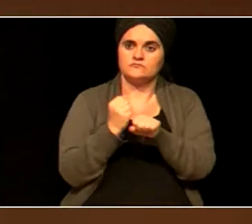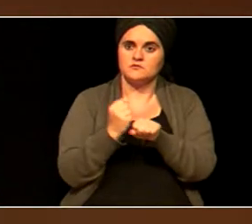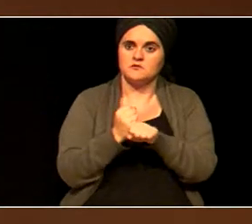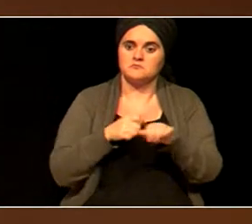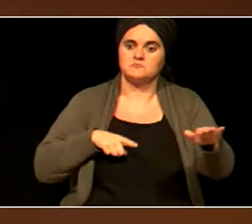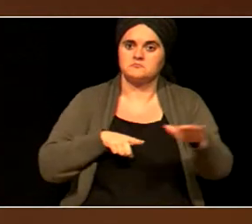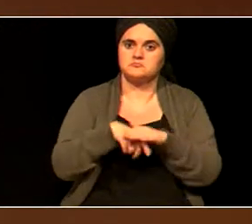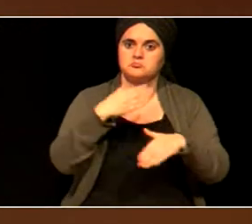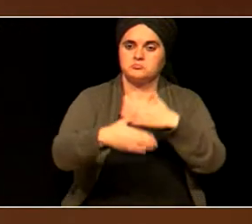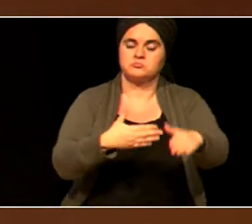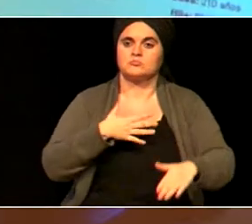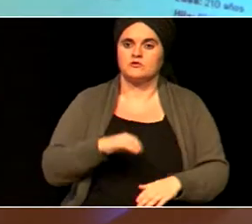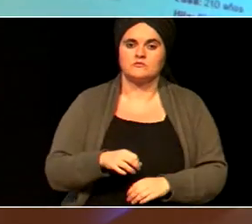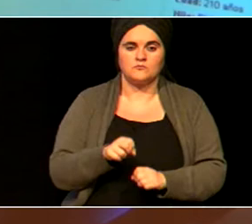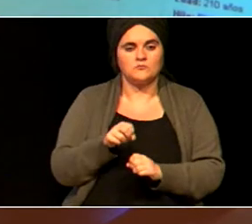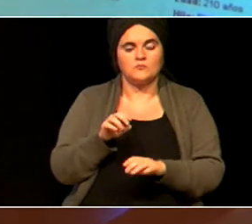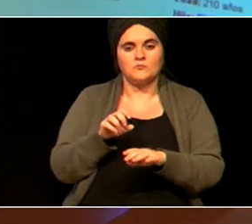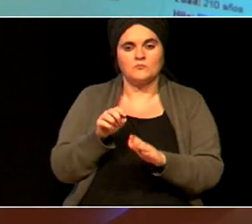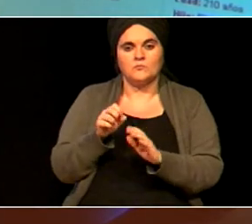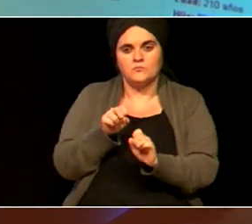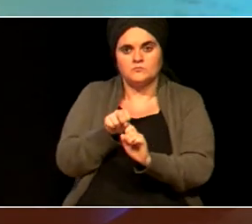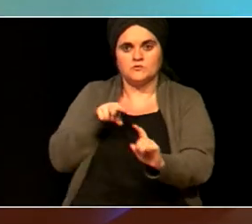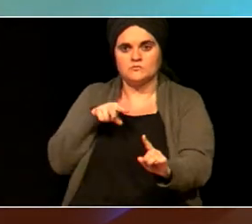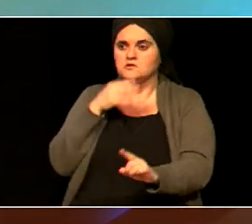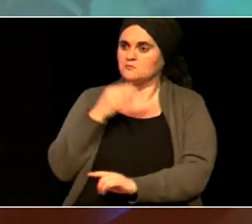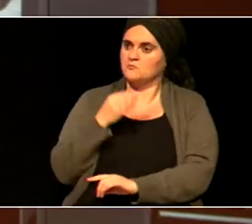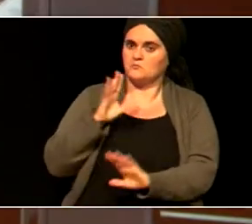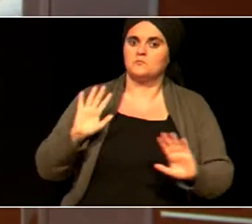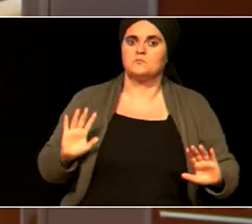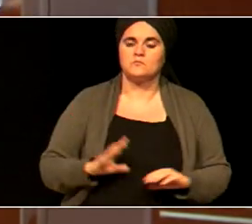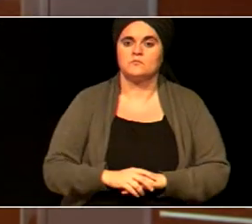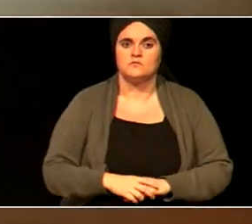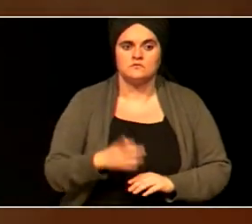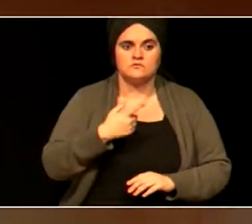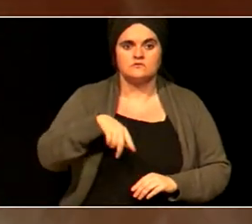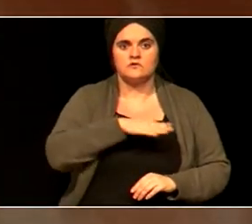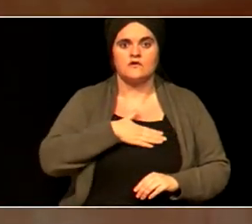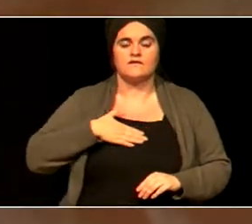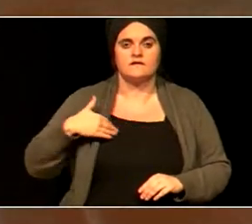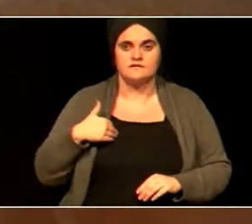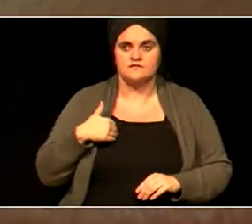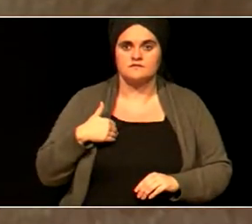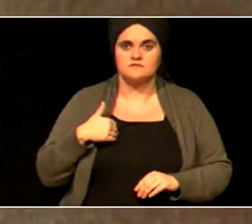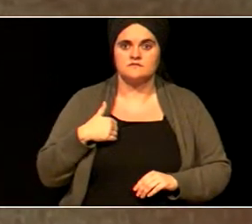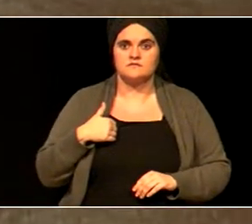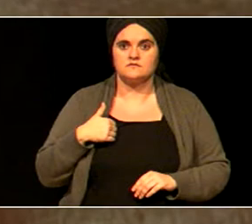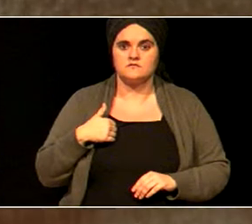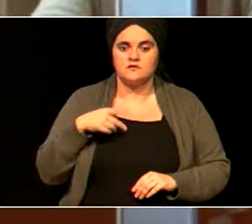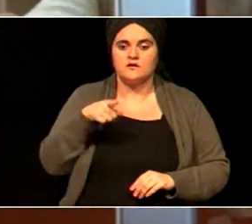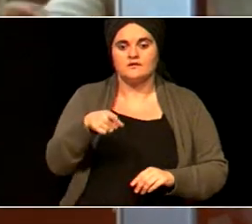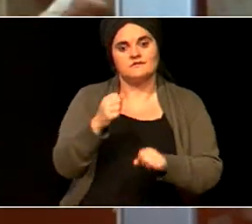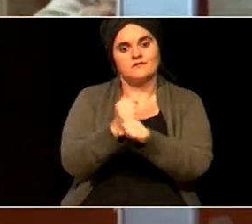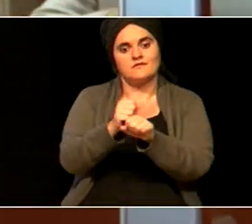unas expectativas muy buenas. Nosotros pensamos y queremos es que se siga con este tipo de